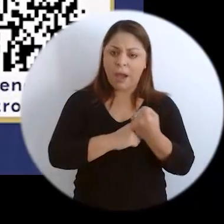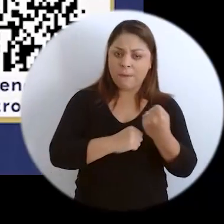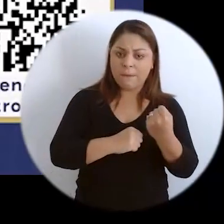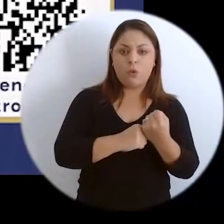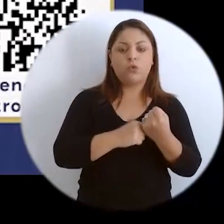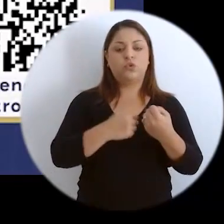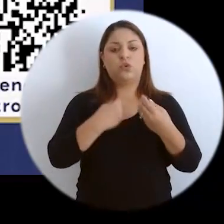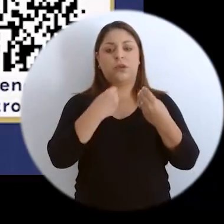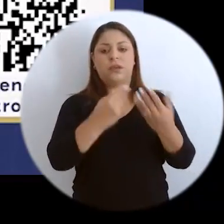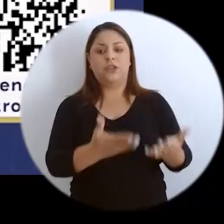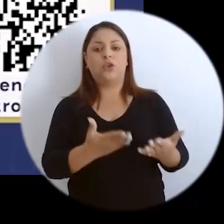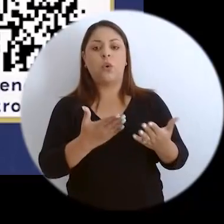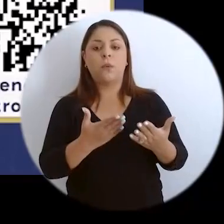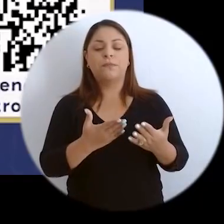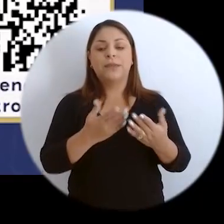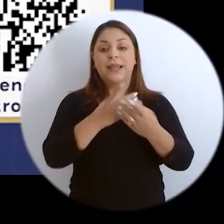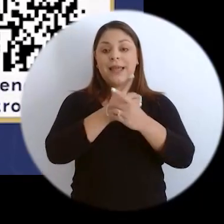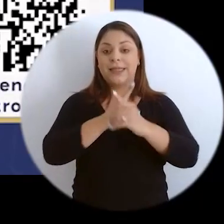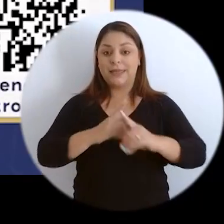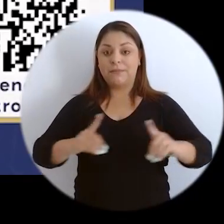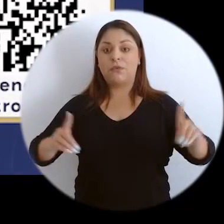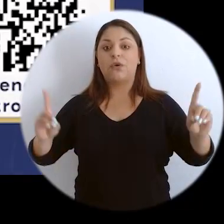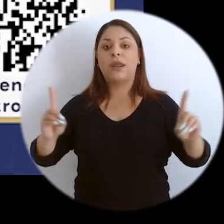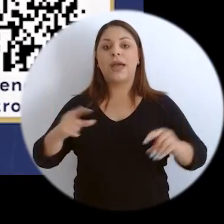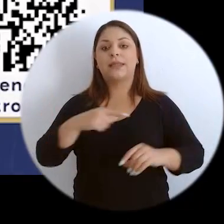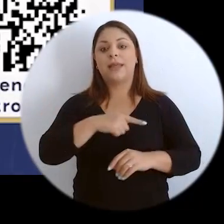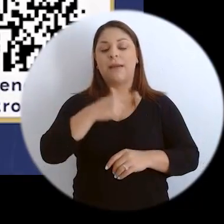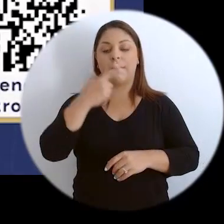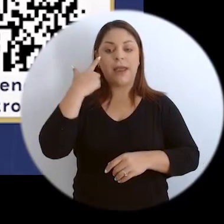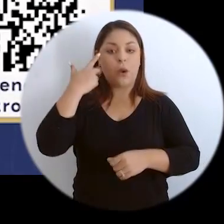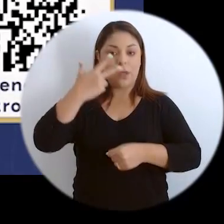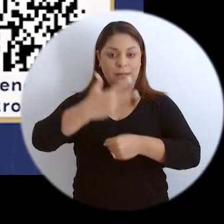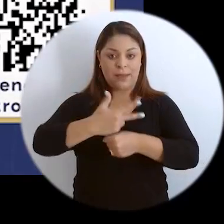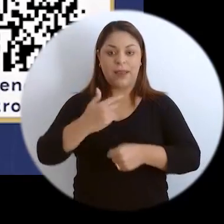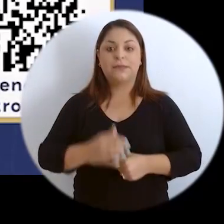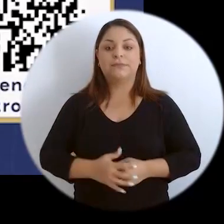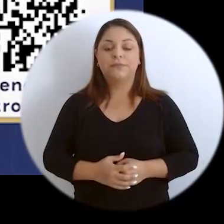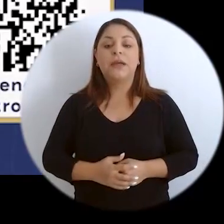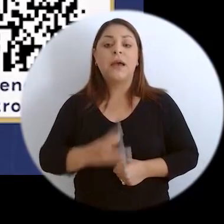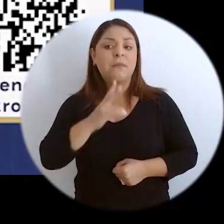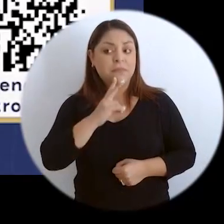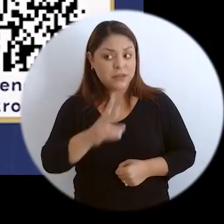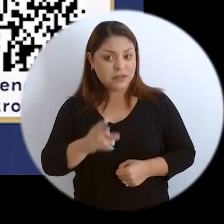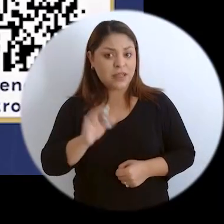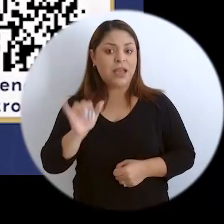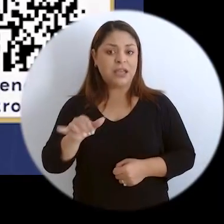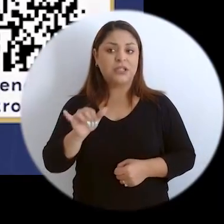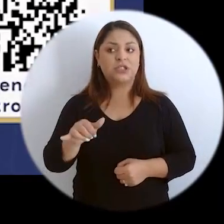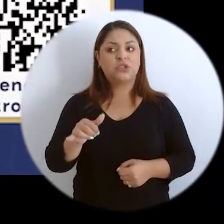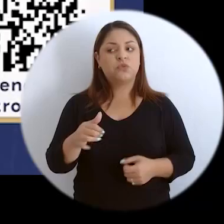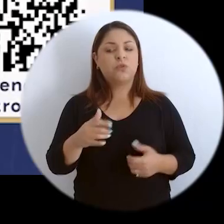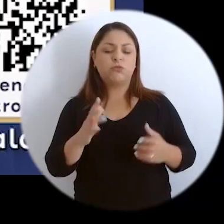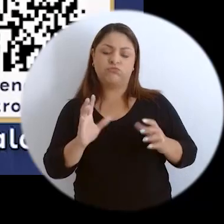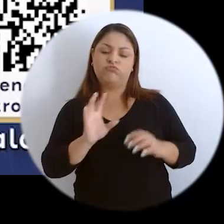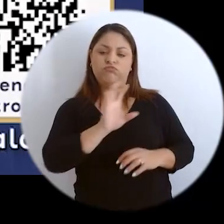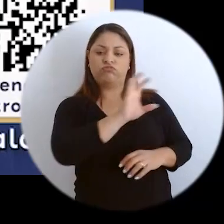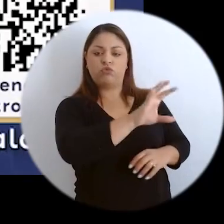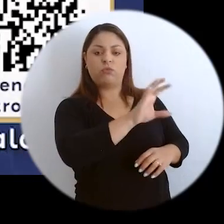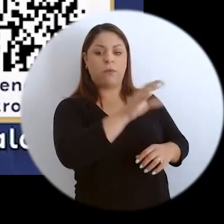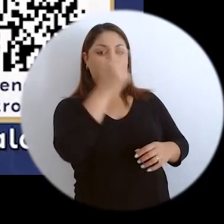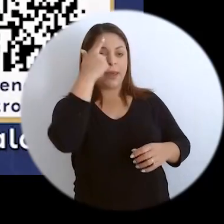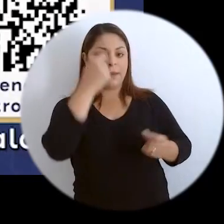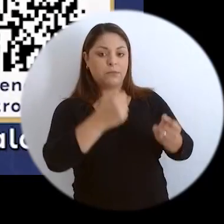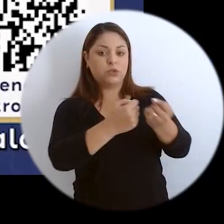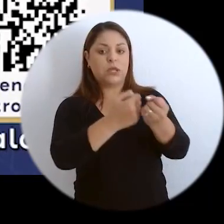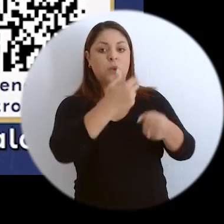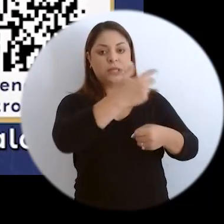bachillerato, su secundaria, su título secundario. Creo que ese es un proyecto interesante. Y otro un proceso en el que